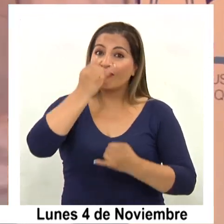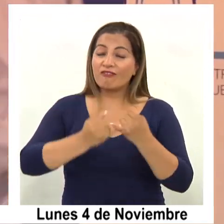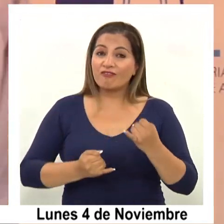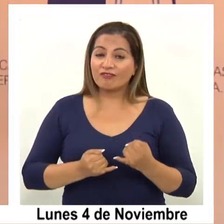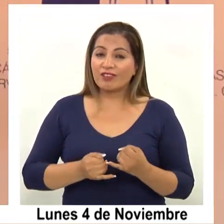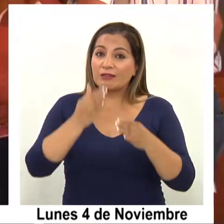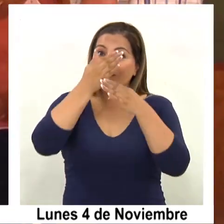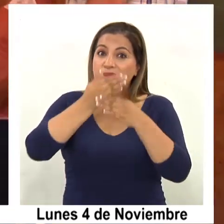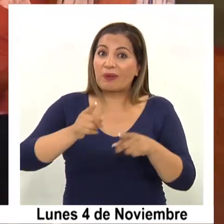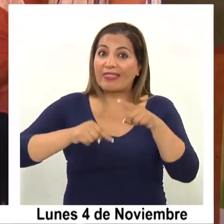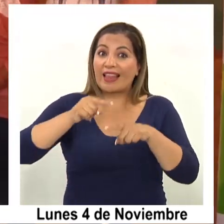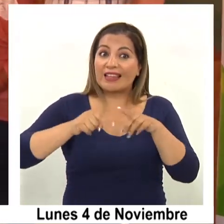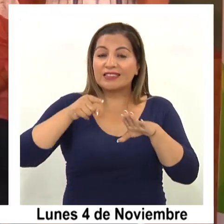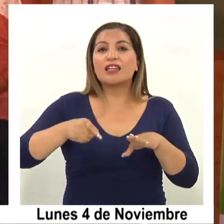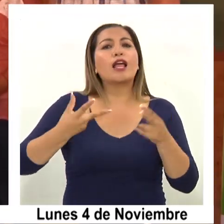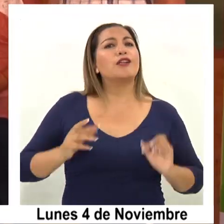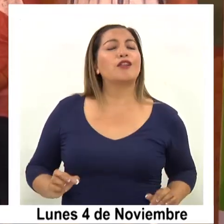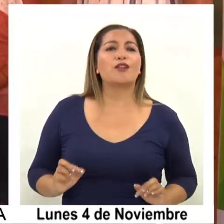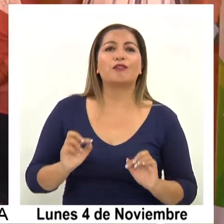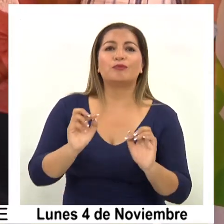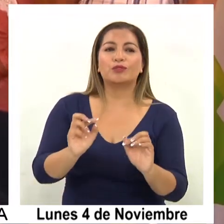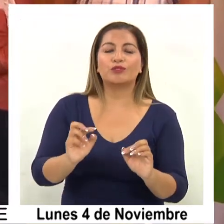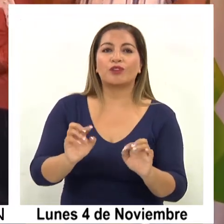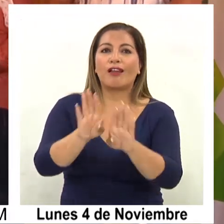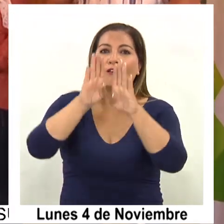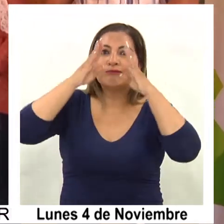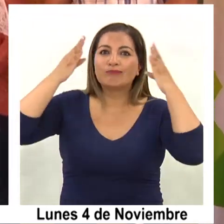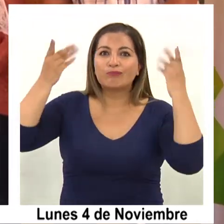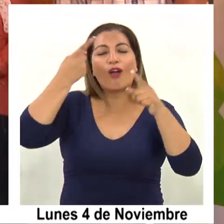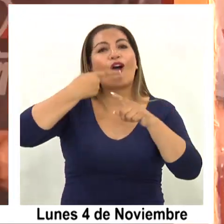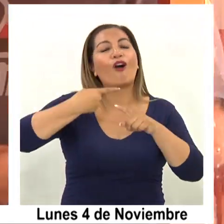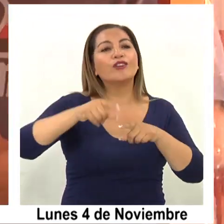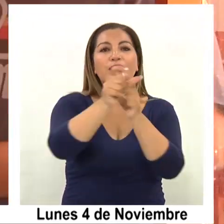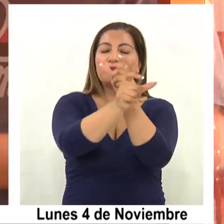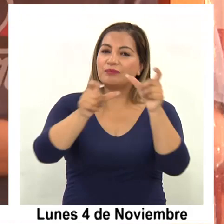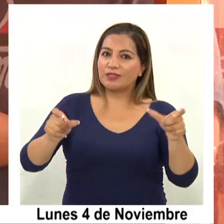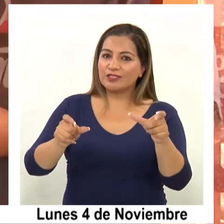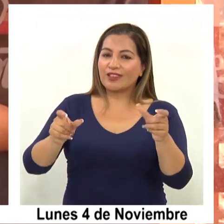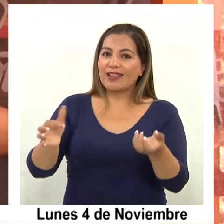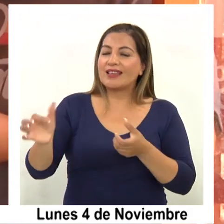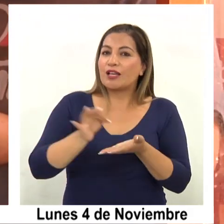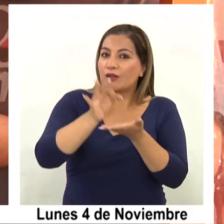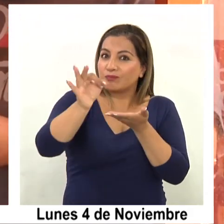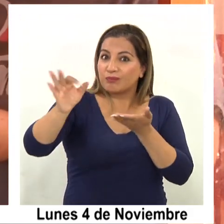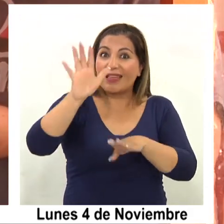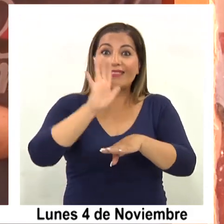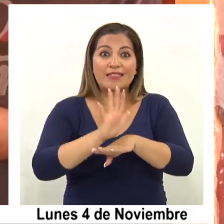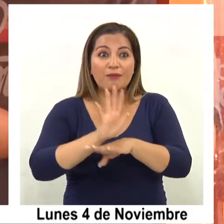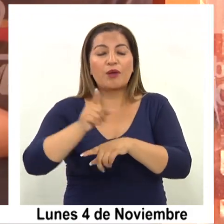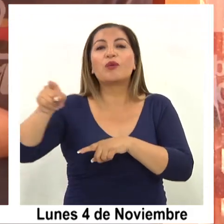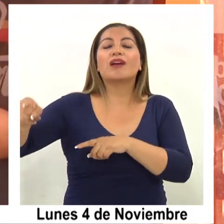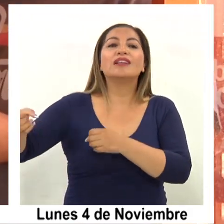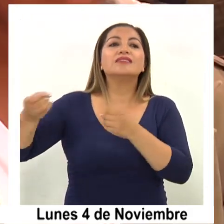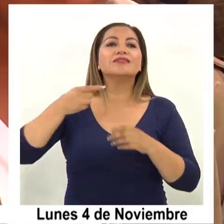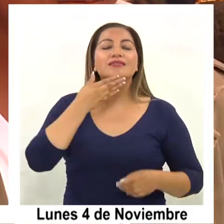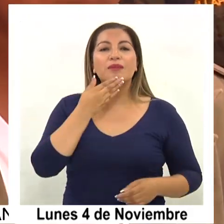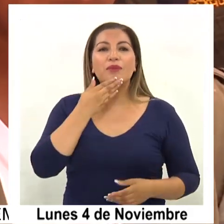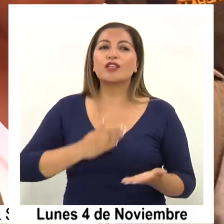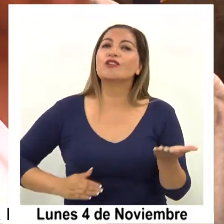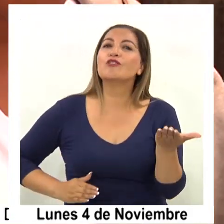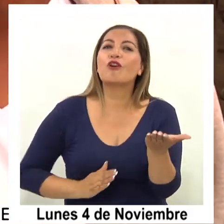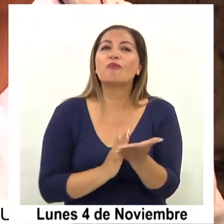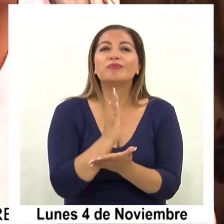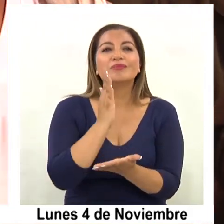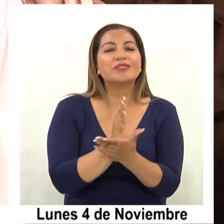sustentabilidad agrícola, las posibilidades se abren ahora a otros agricultores de la provincia de El Tamarugal quienes darán sus